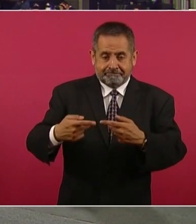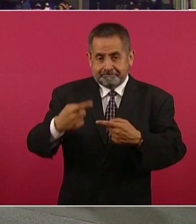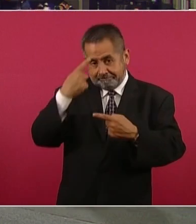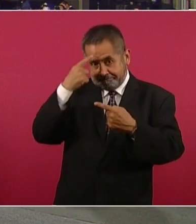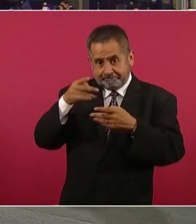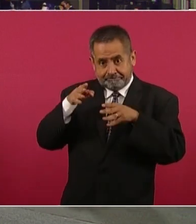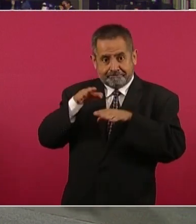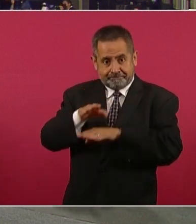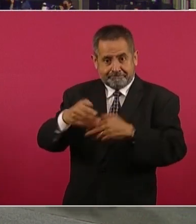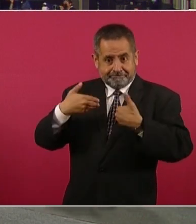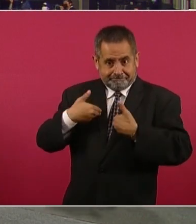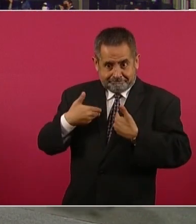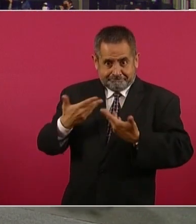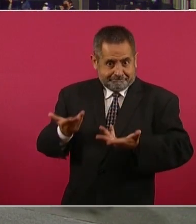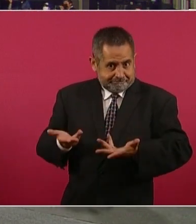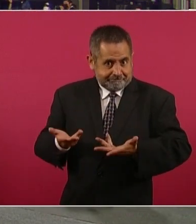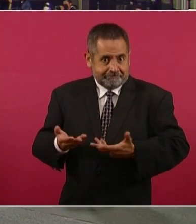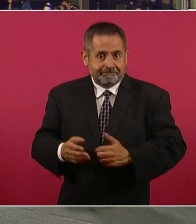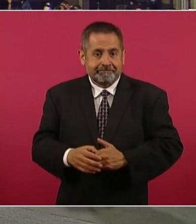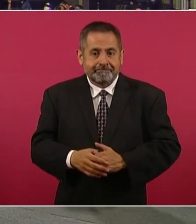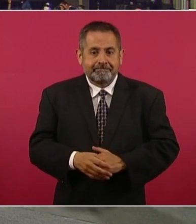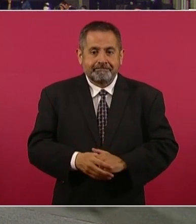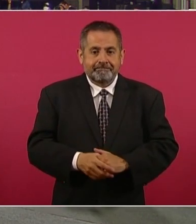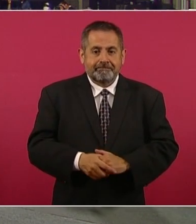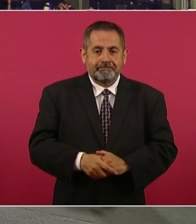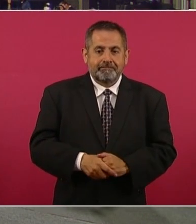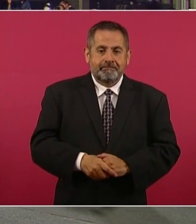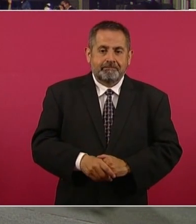servidor, adelante.